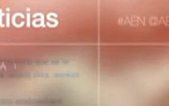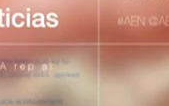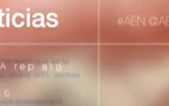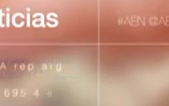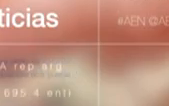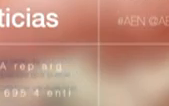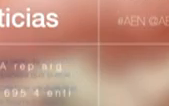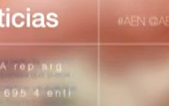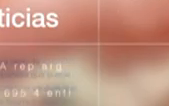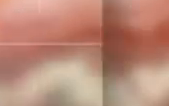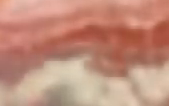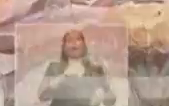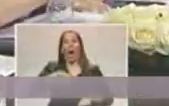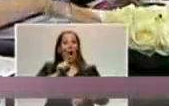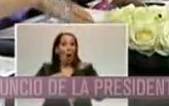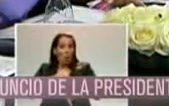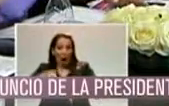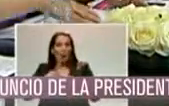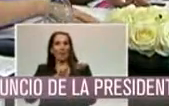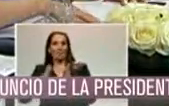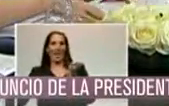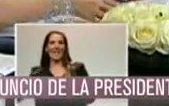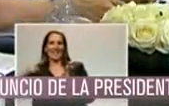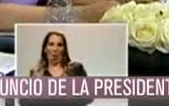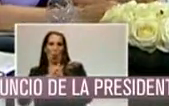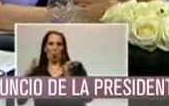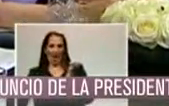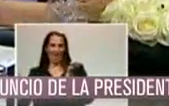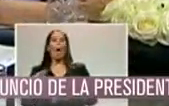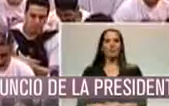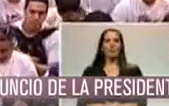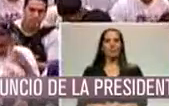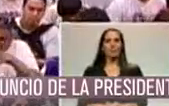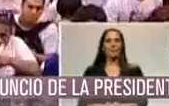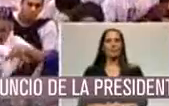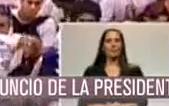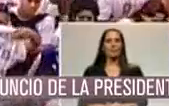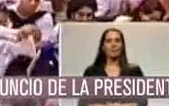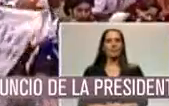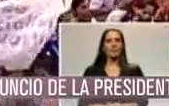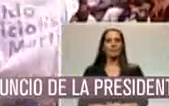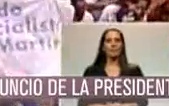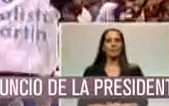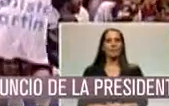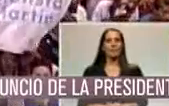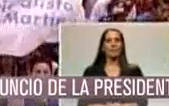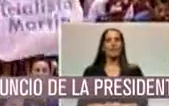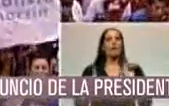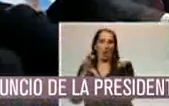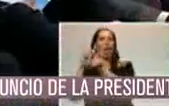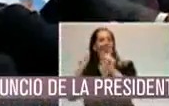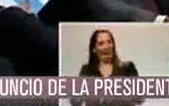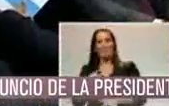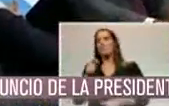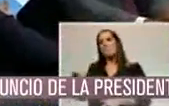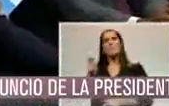Argentina en Noticias. La presidenta dispuso un incremento de la ayuda escolar anual que ahora será de 700 pesos. Cristina